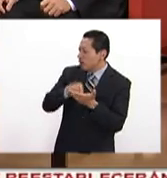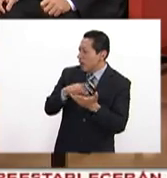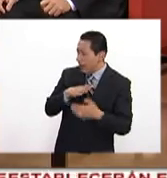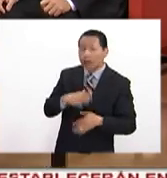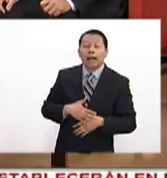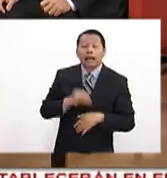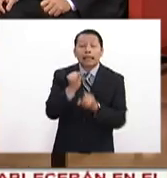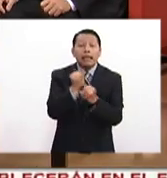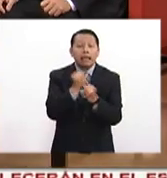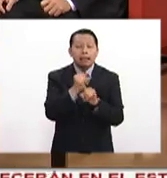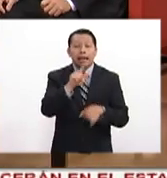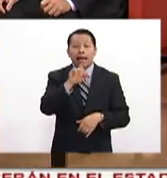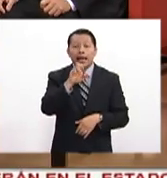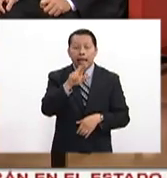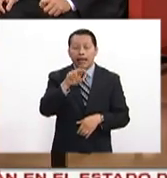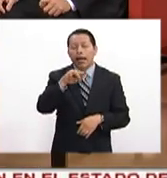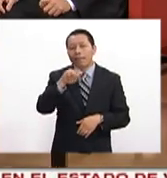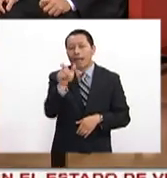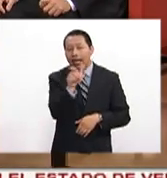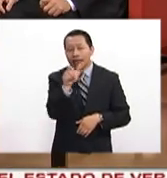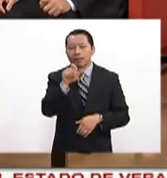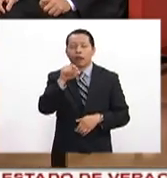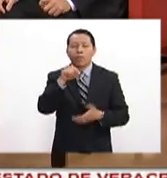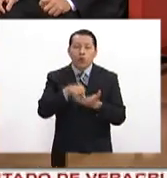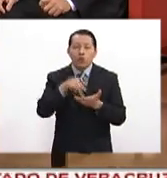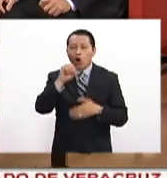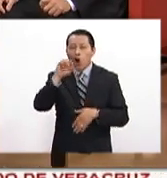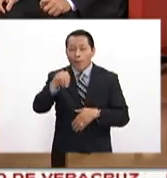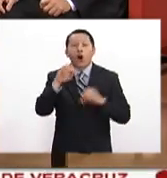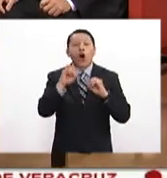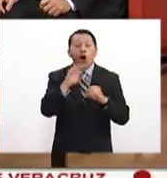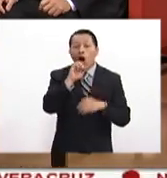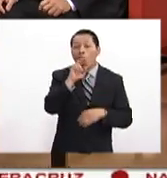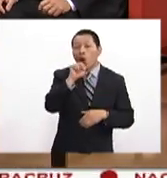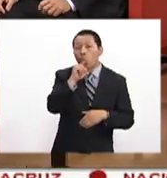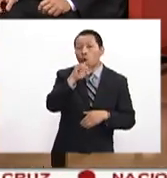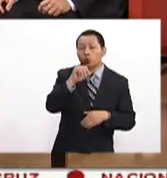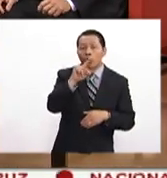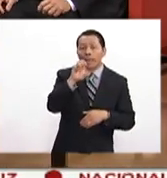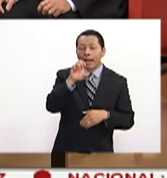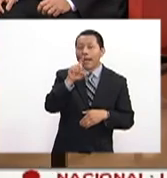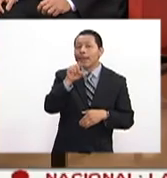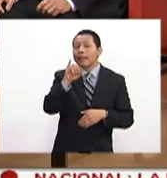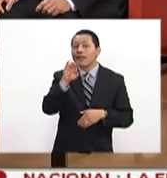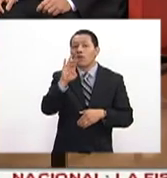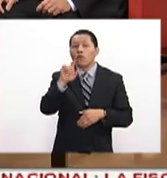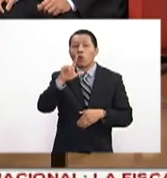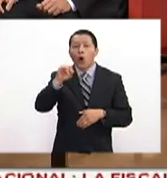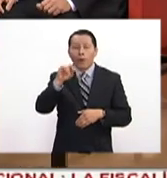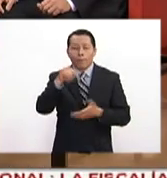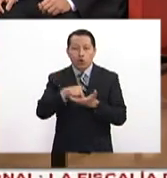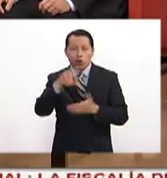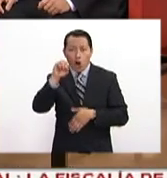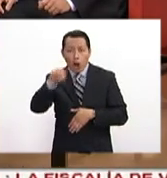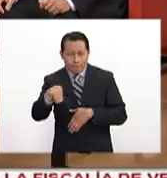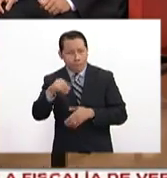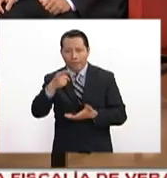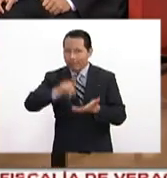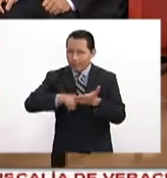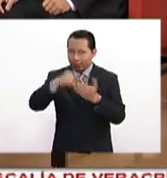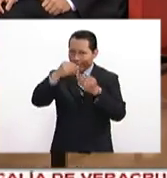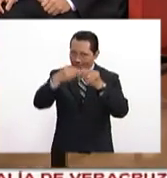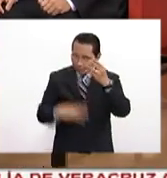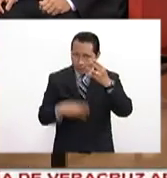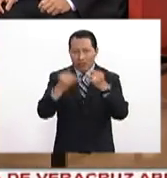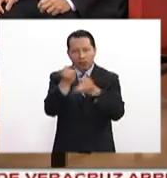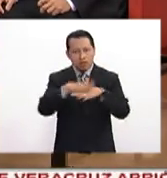en la página leermx.com o concursodedibujo.com, ahí pueden encontrar toda la información, pueden encontrar